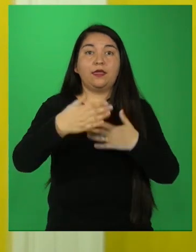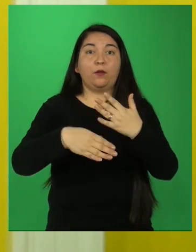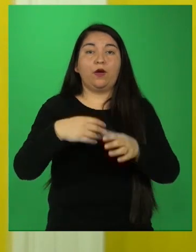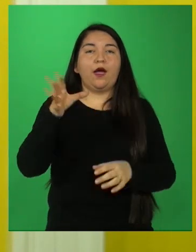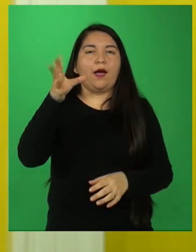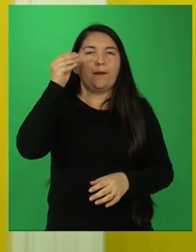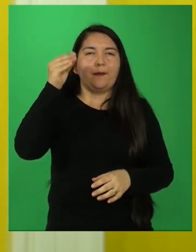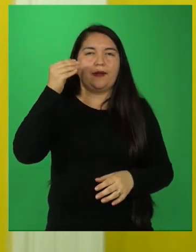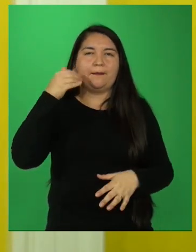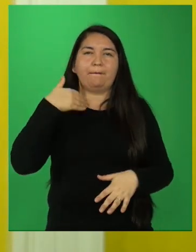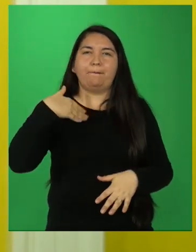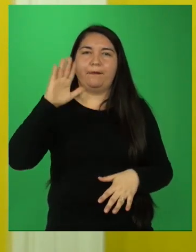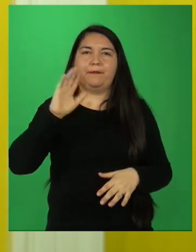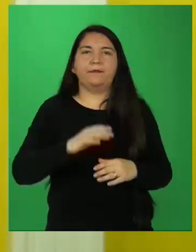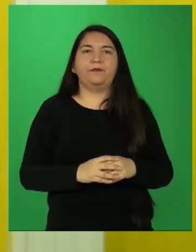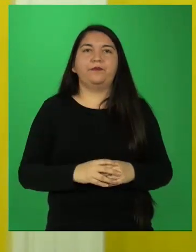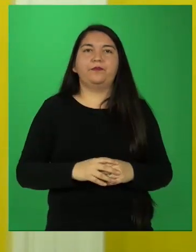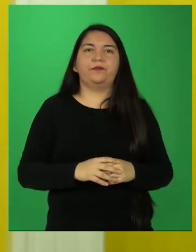especie.